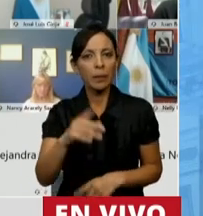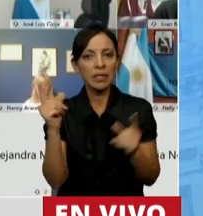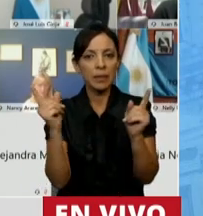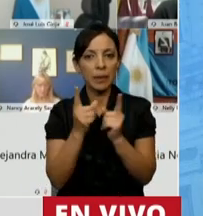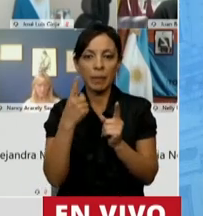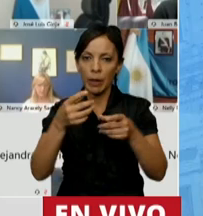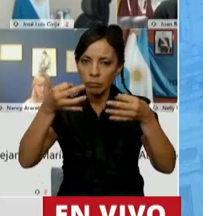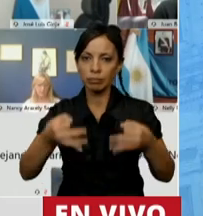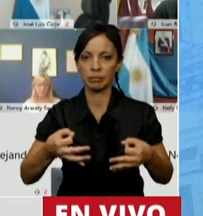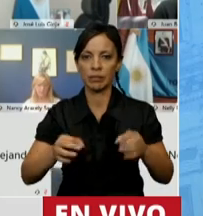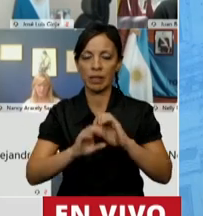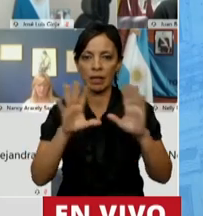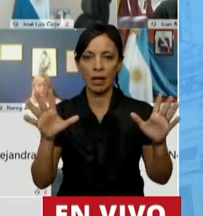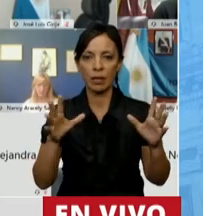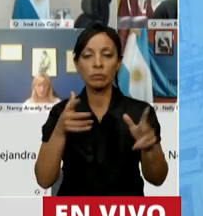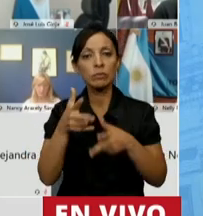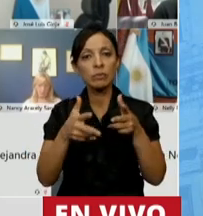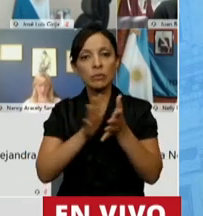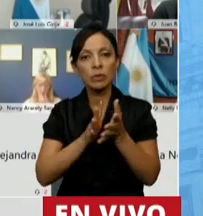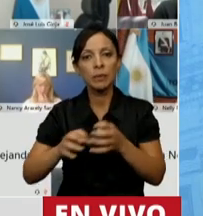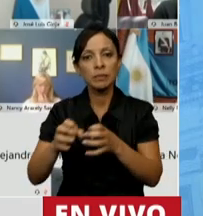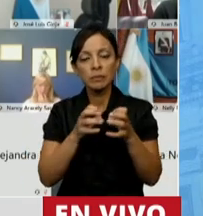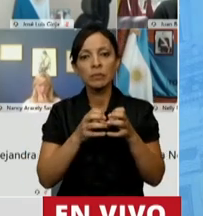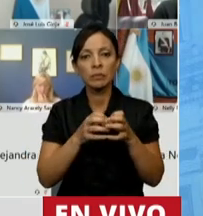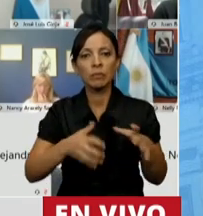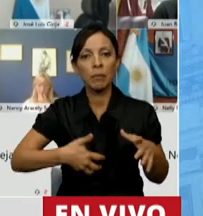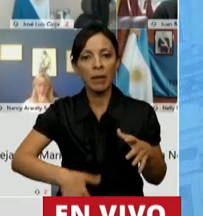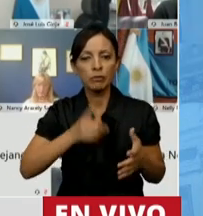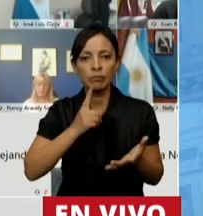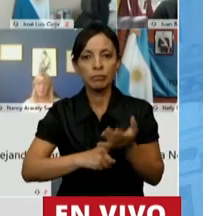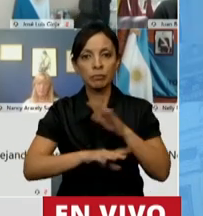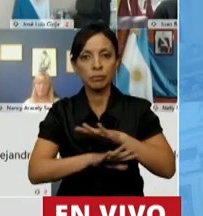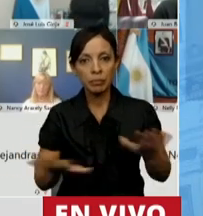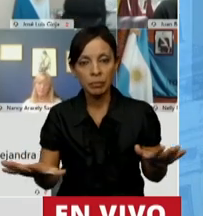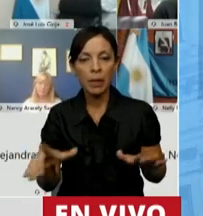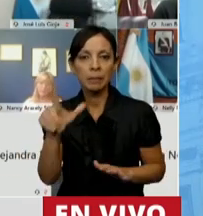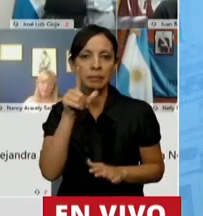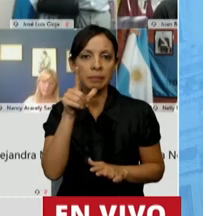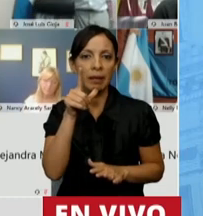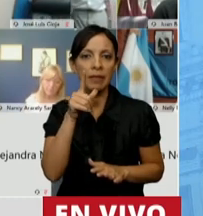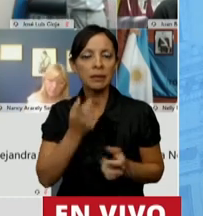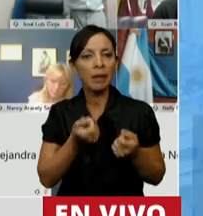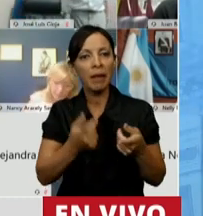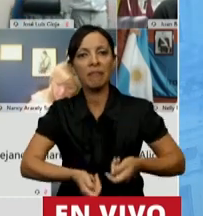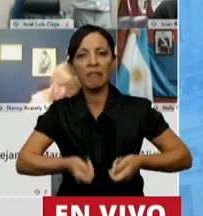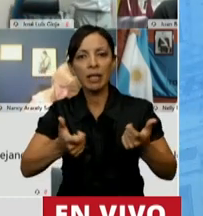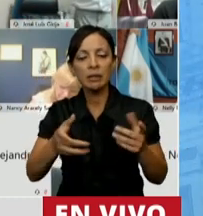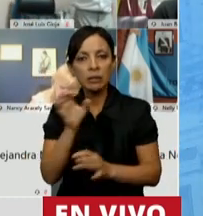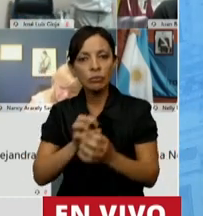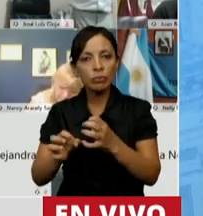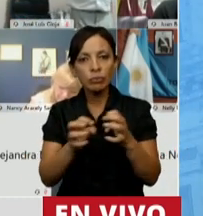contundente. Hablar de este proyecto de la interrupción voluntaria del embarazo parece que hace más sencillo el